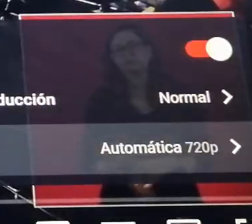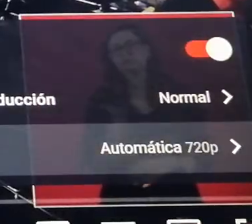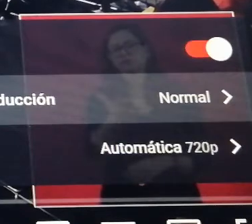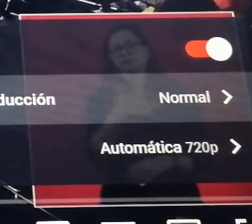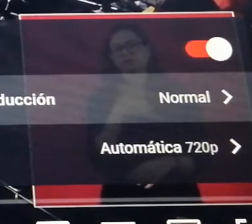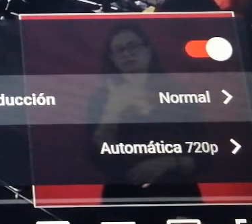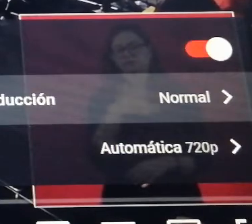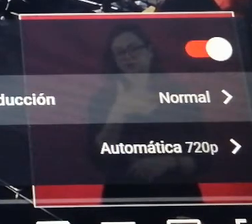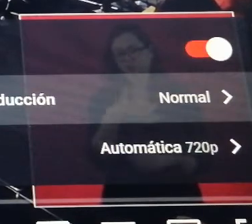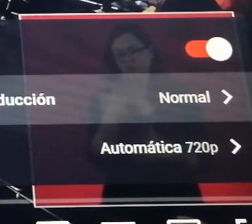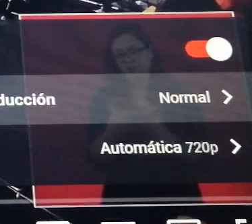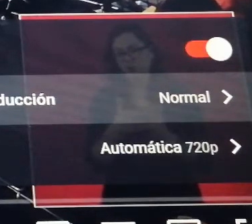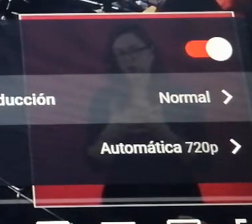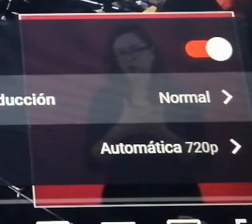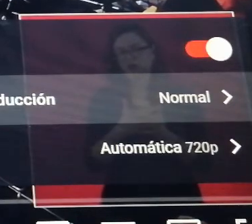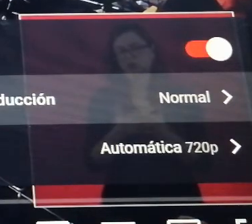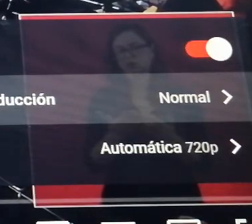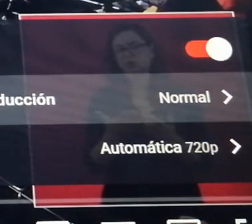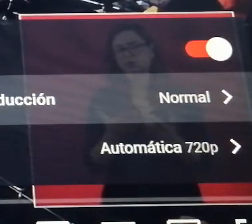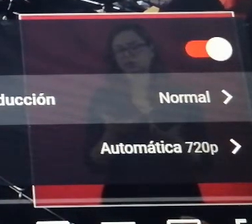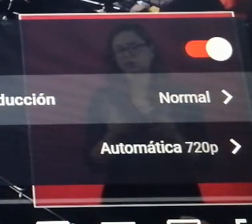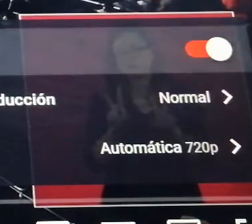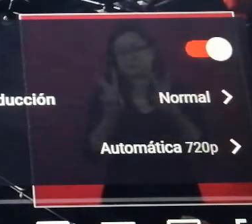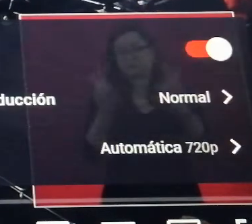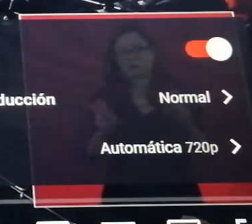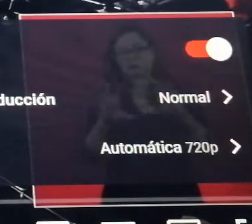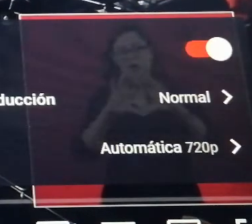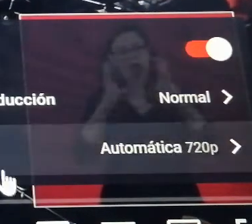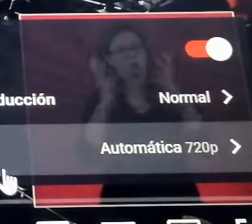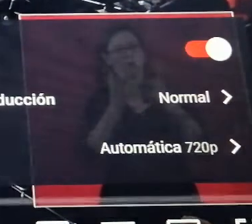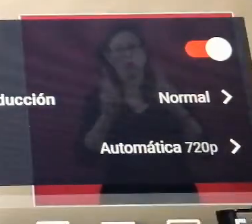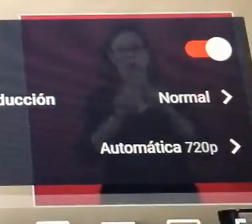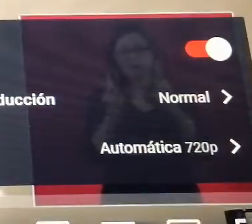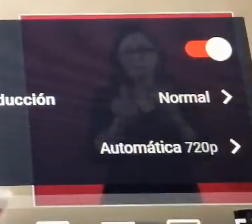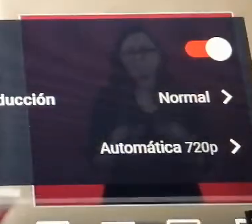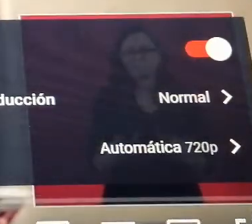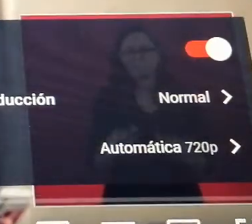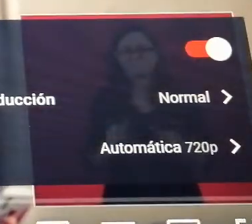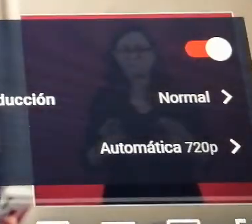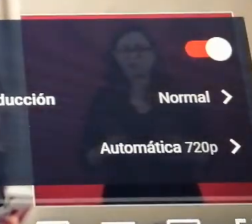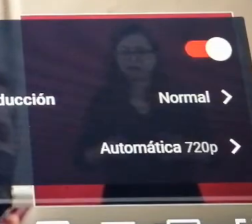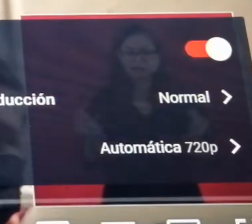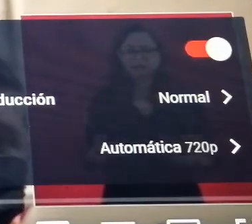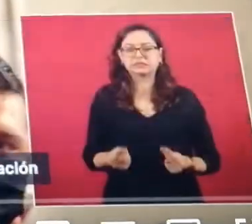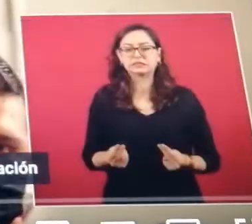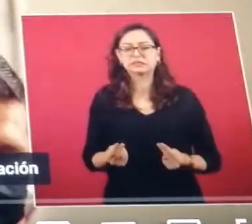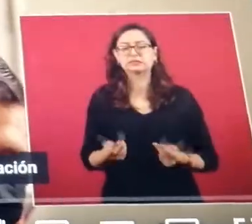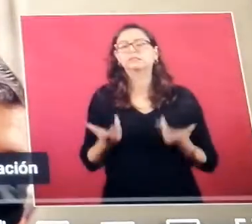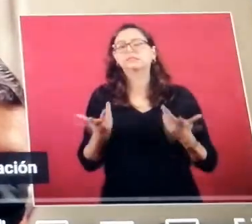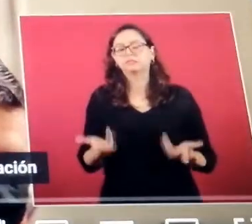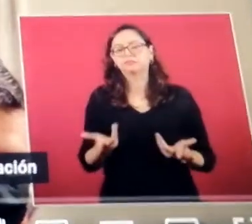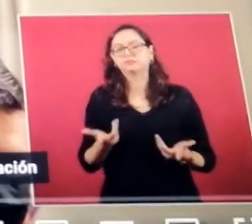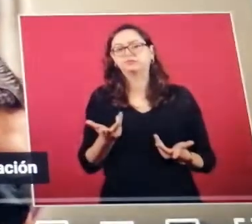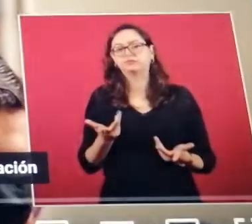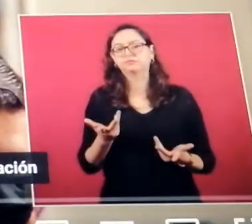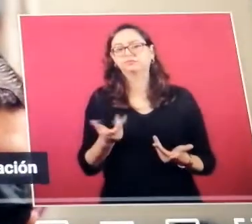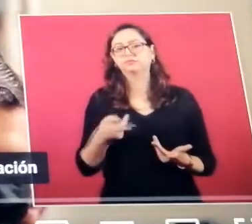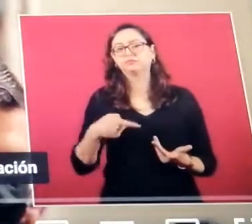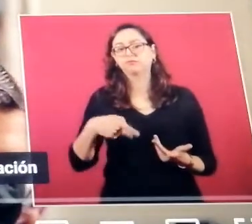usted que va a mencionar en torno al tema de pues una paz mundial y bueno, de una integración de las comisiones, pero